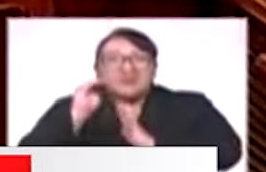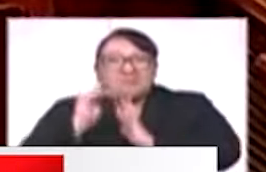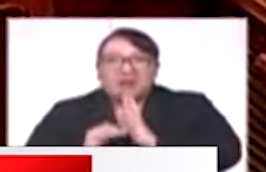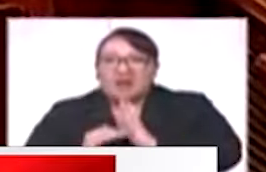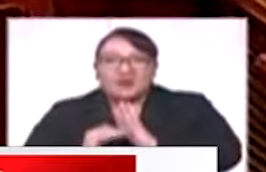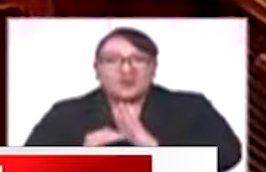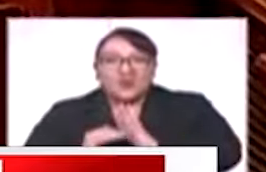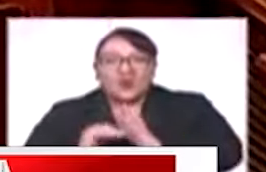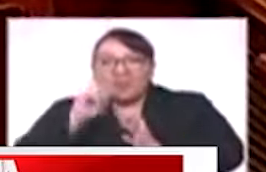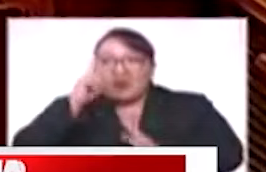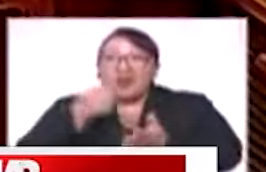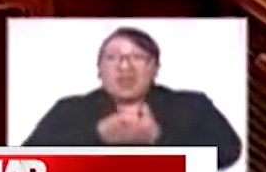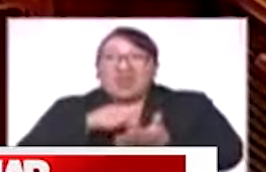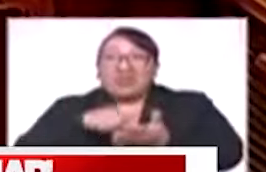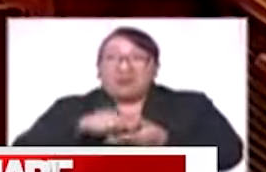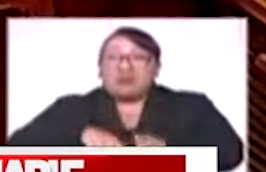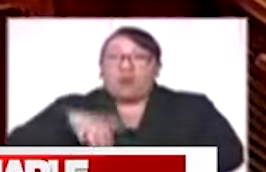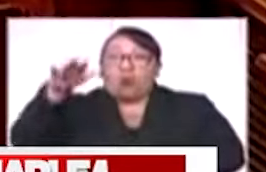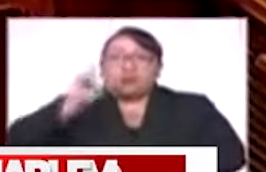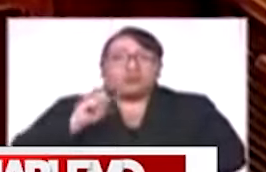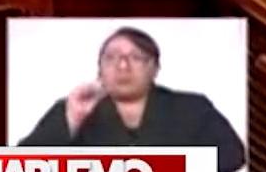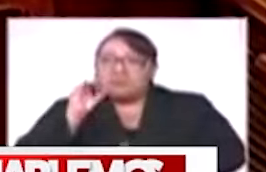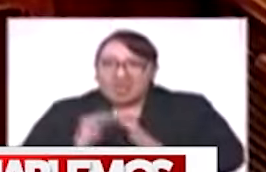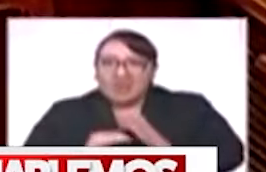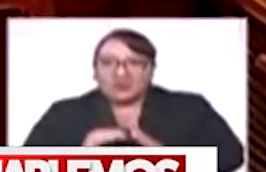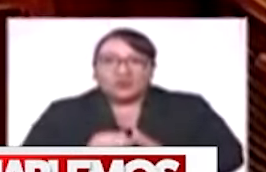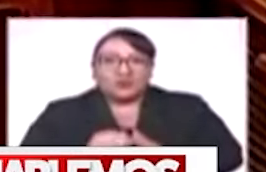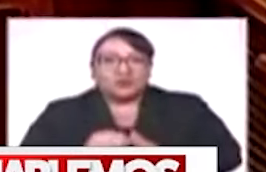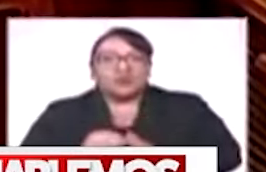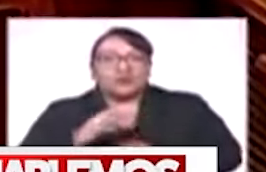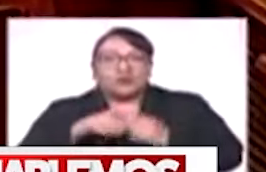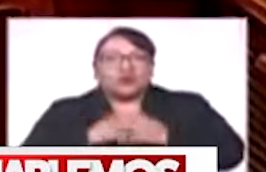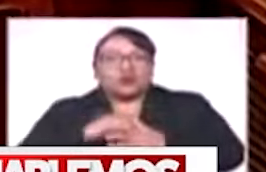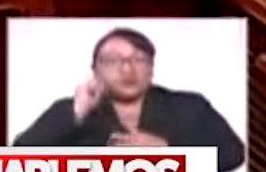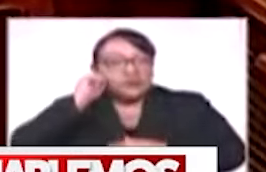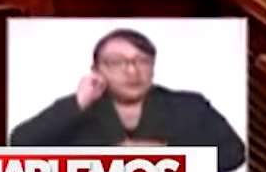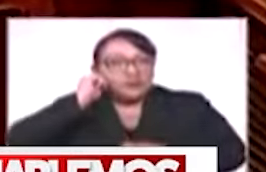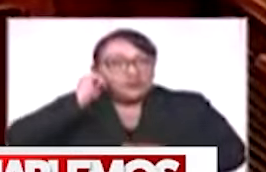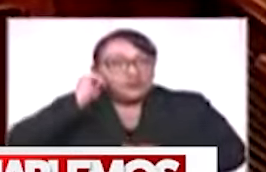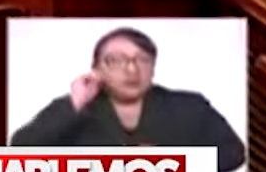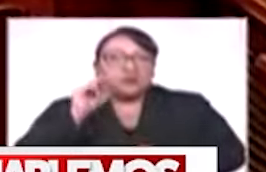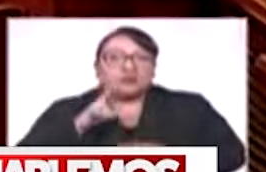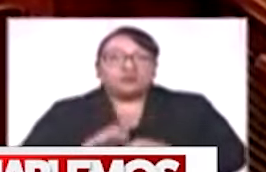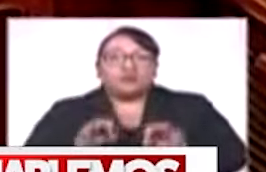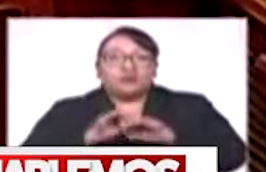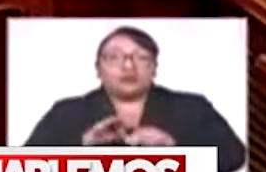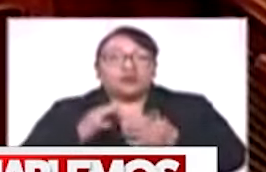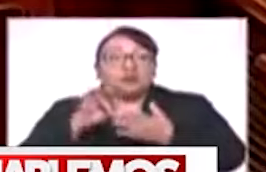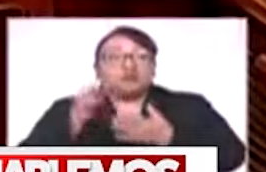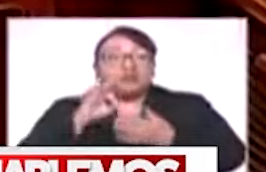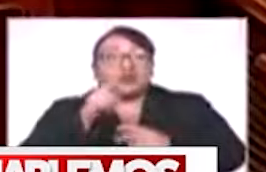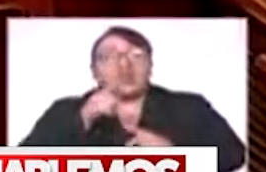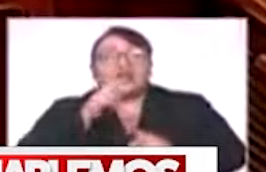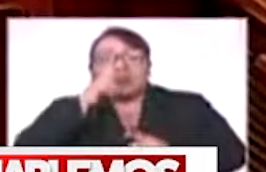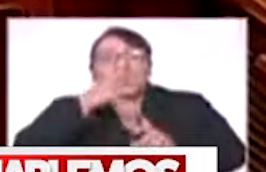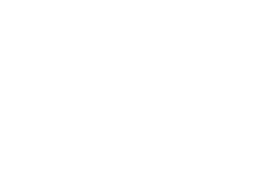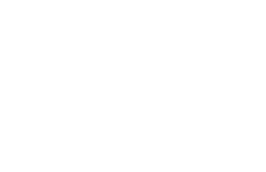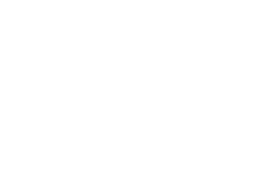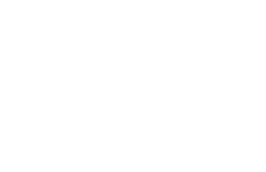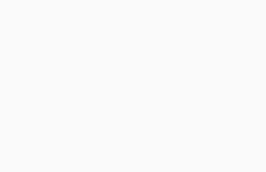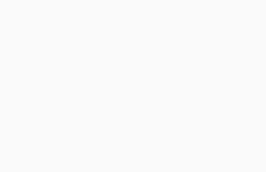región, lo que se refleja en el grado de inversión ratificado por tres importantes agencias calificadoras de